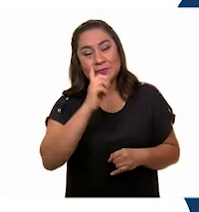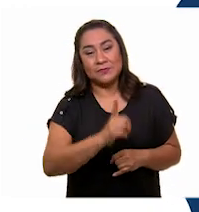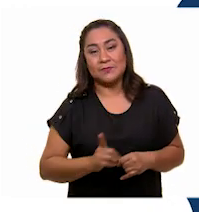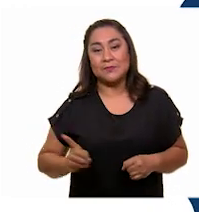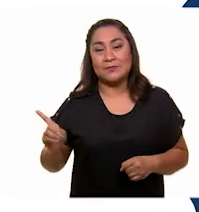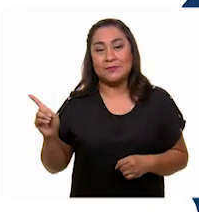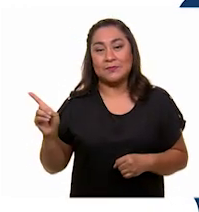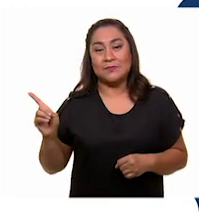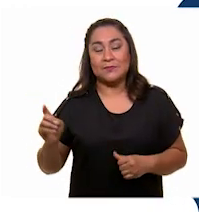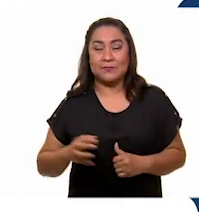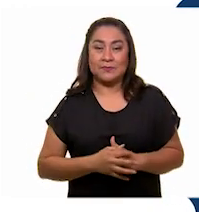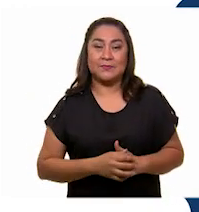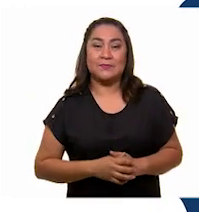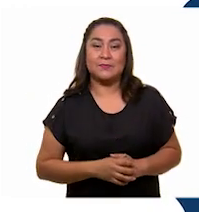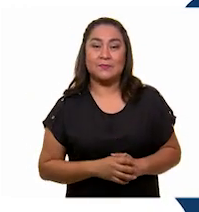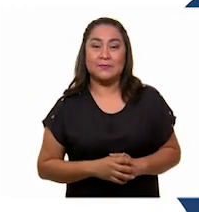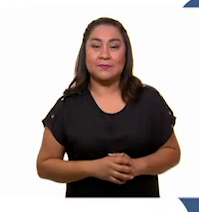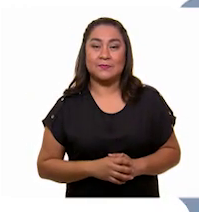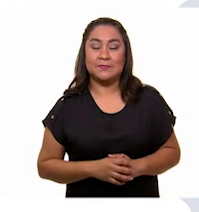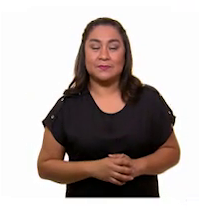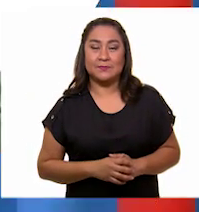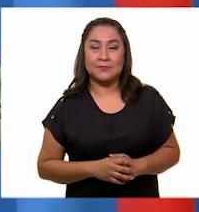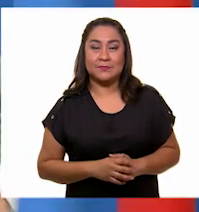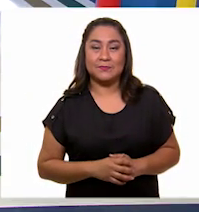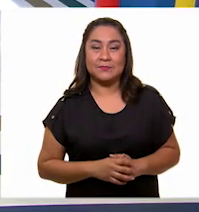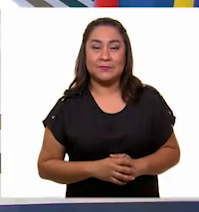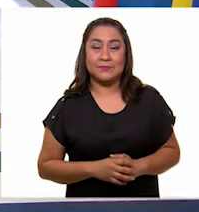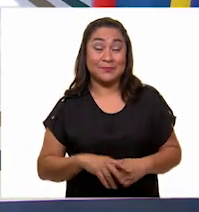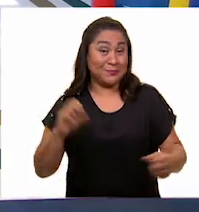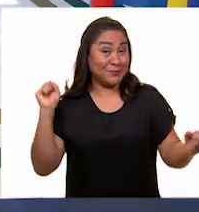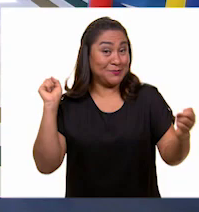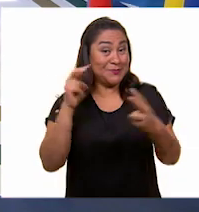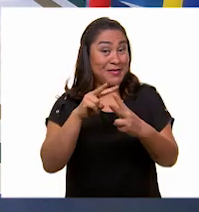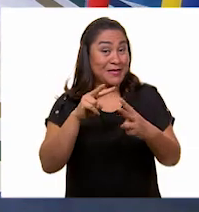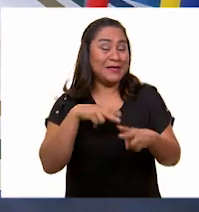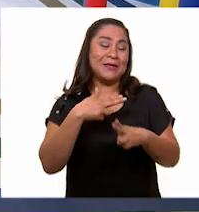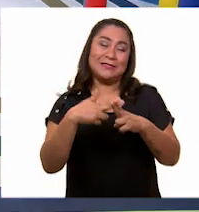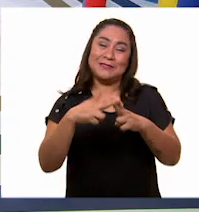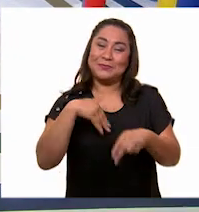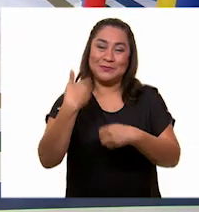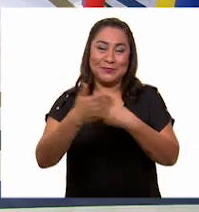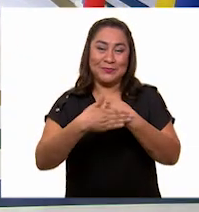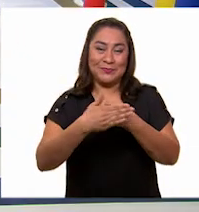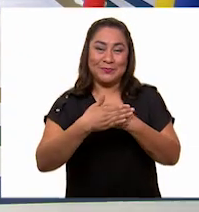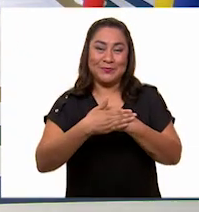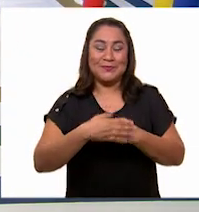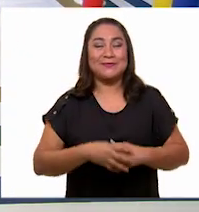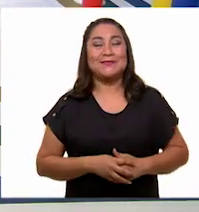aprendeencasa.sep.gov.mx. Nos vemos, hasta la próxima.